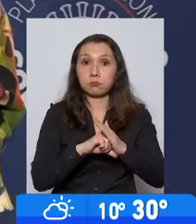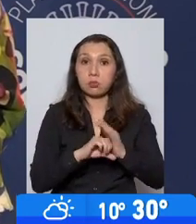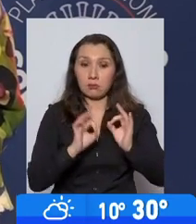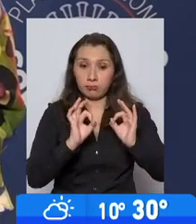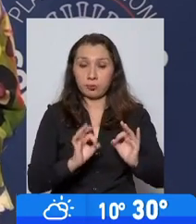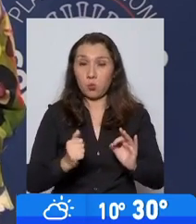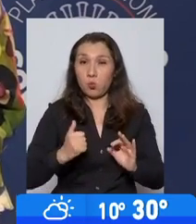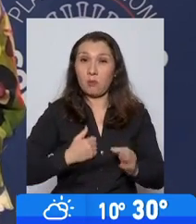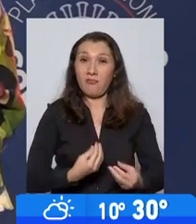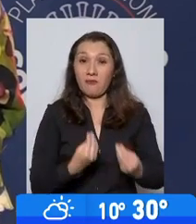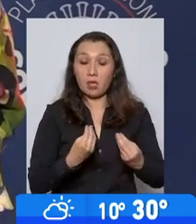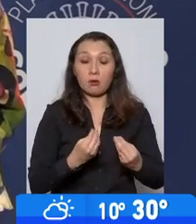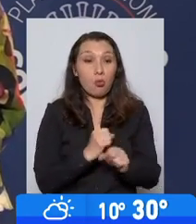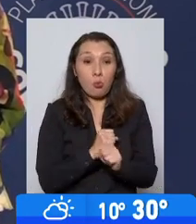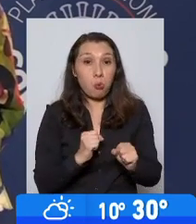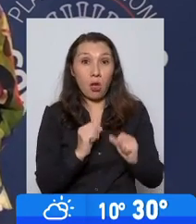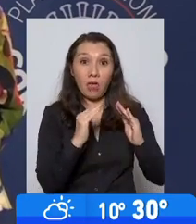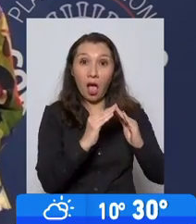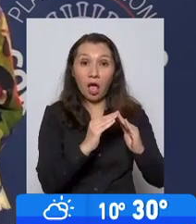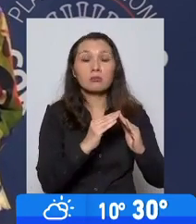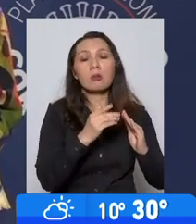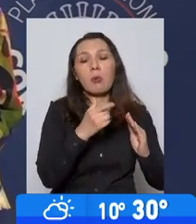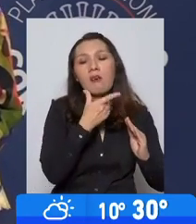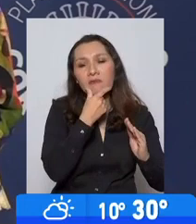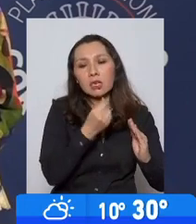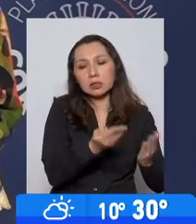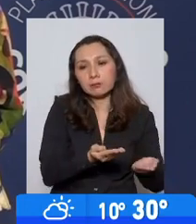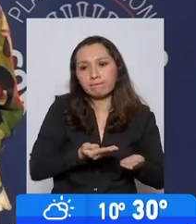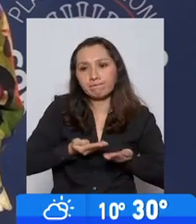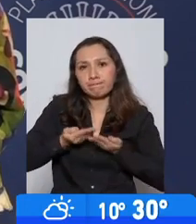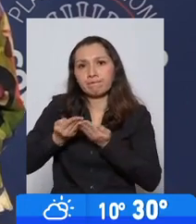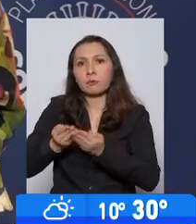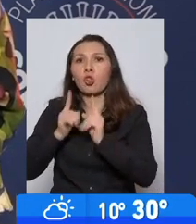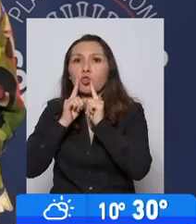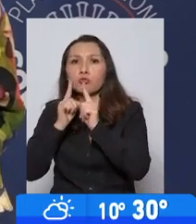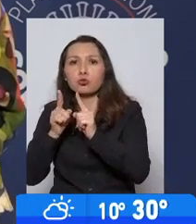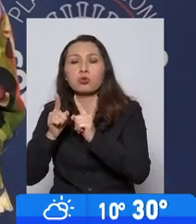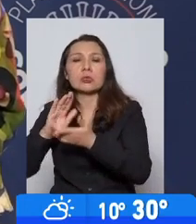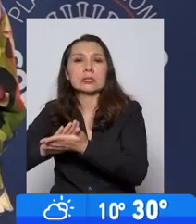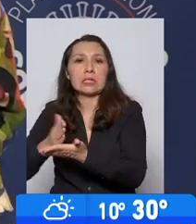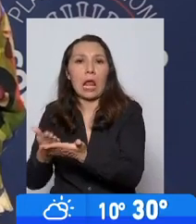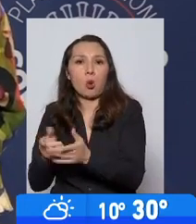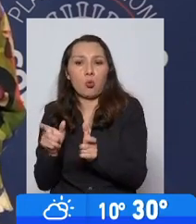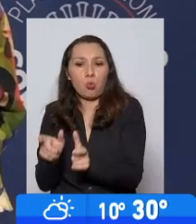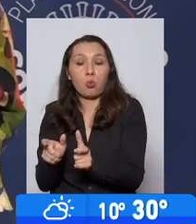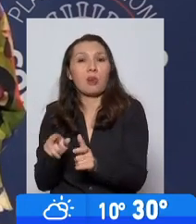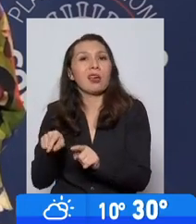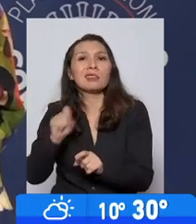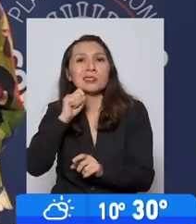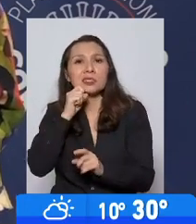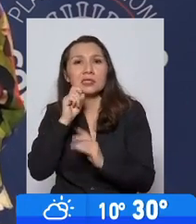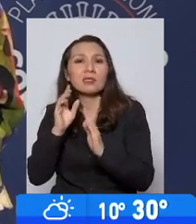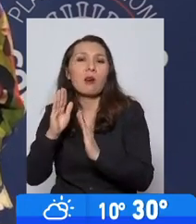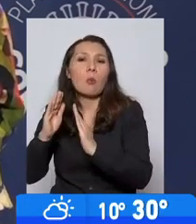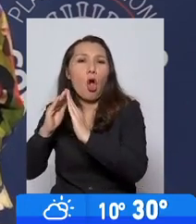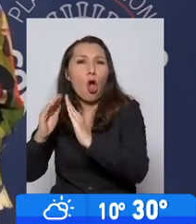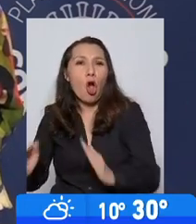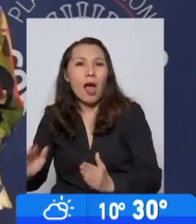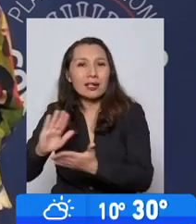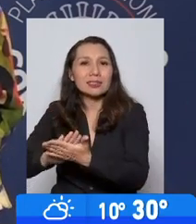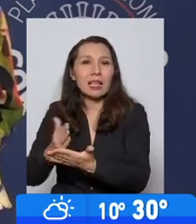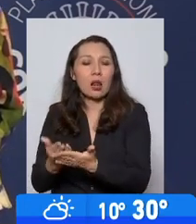forma efectiva, nosotros vamos a facilitar las residencias sanitarias. Recordar, las residencias sanitarias que